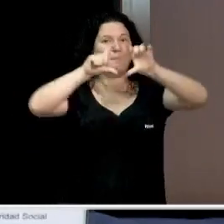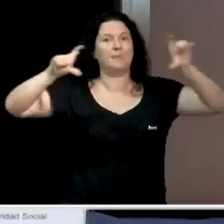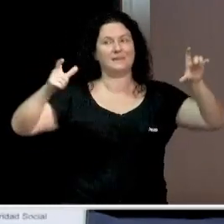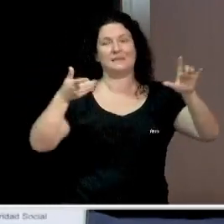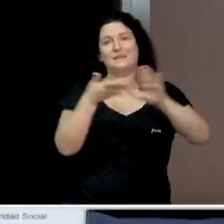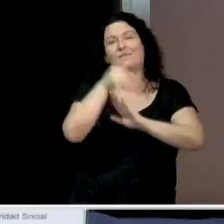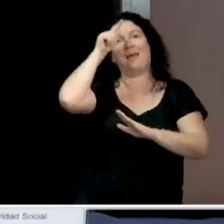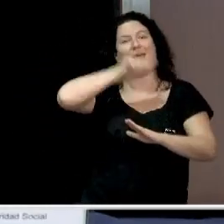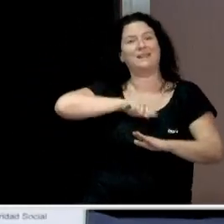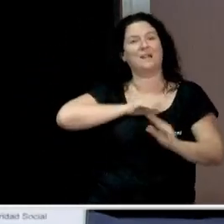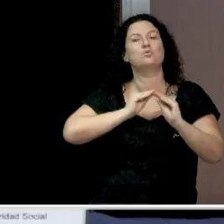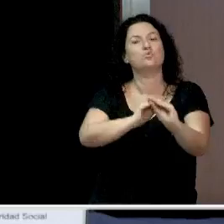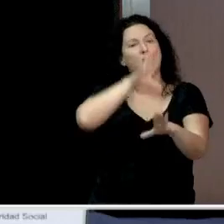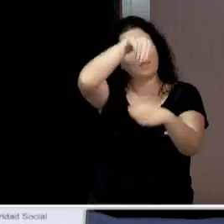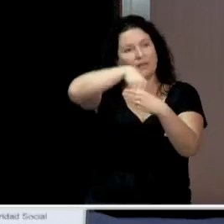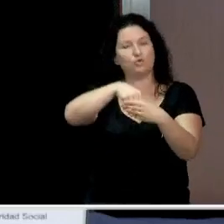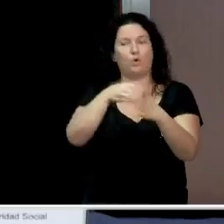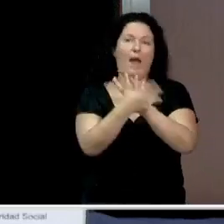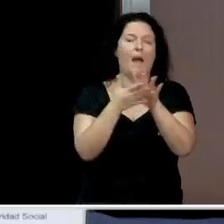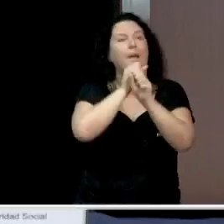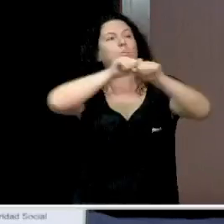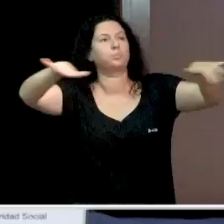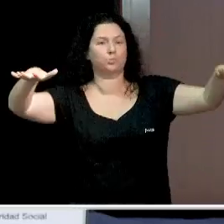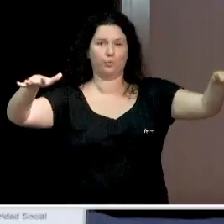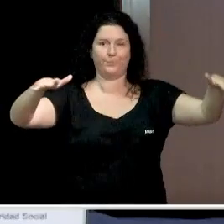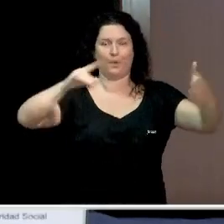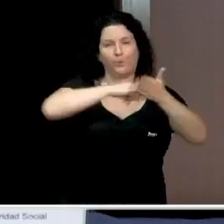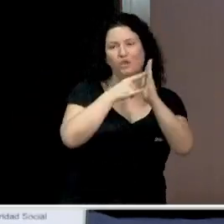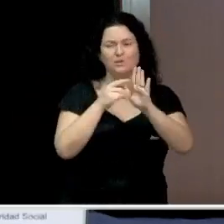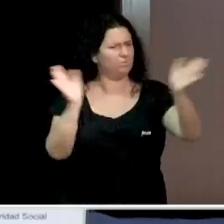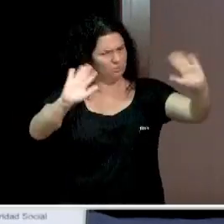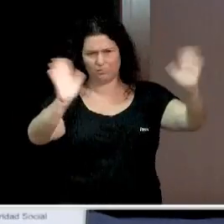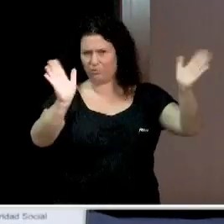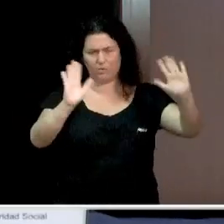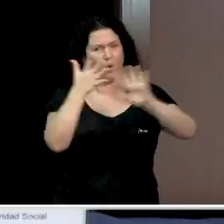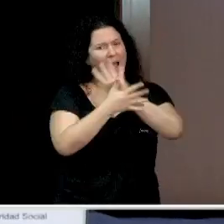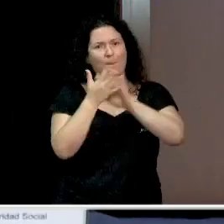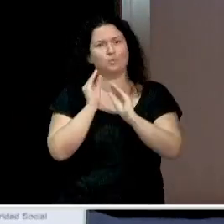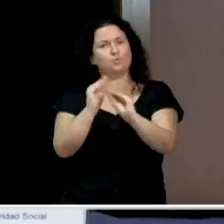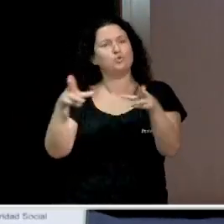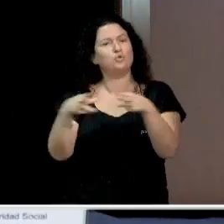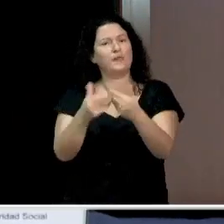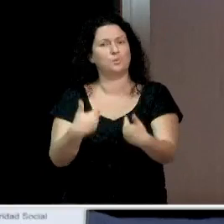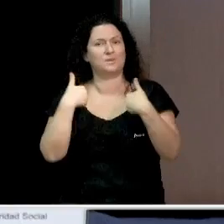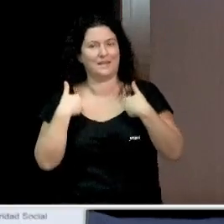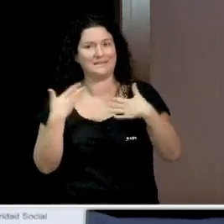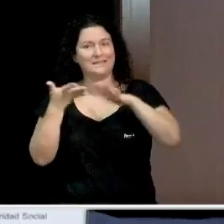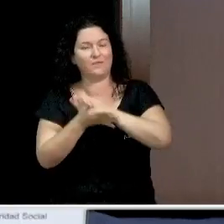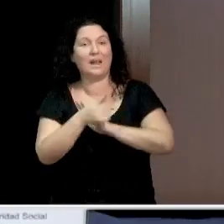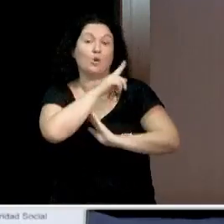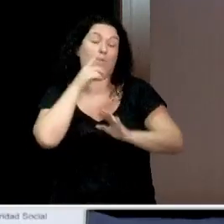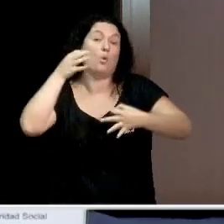de las empresas cuentan. No, estoy hablándoles de una responsabilidad social jurídica derivada